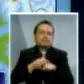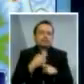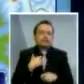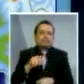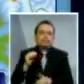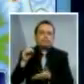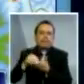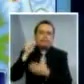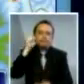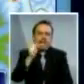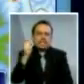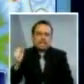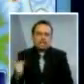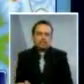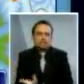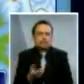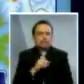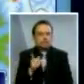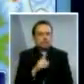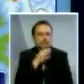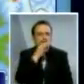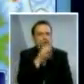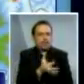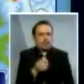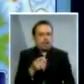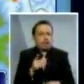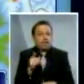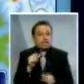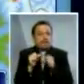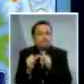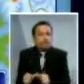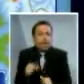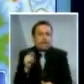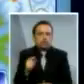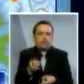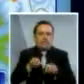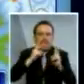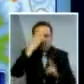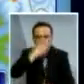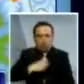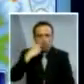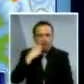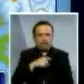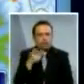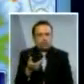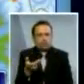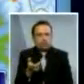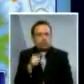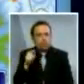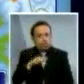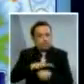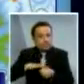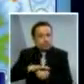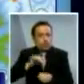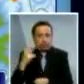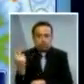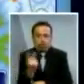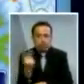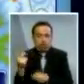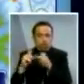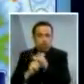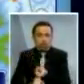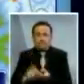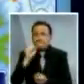asesine, porque eso empieza entonces la justificación de la violación de los derechos humanos. Aquí, en lo particular, estamos frente a un caso de dos ancianos que